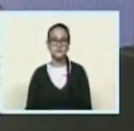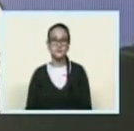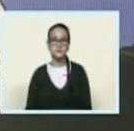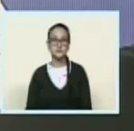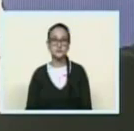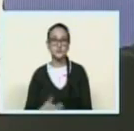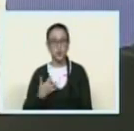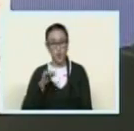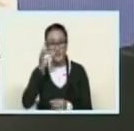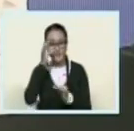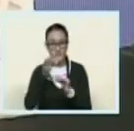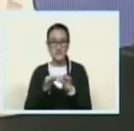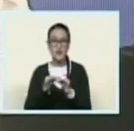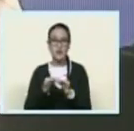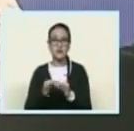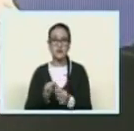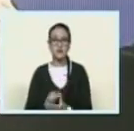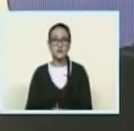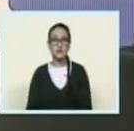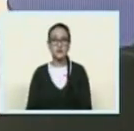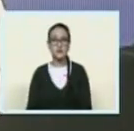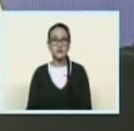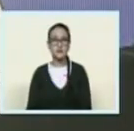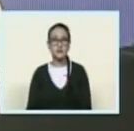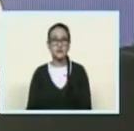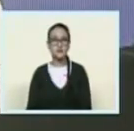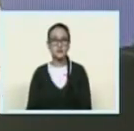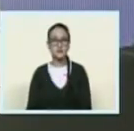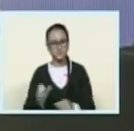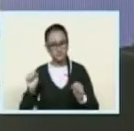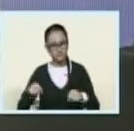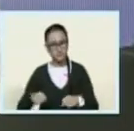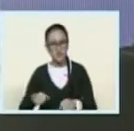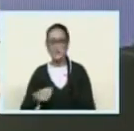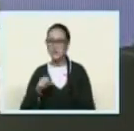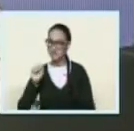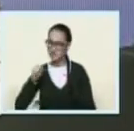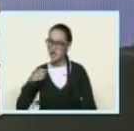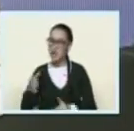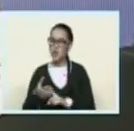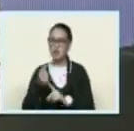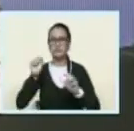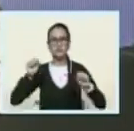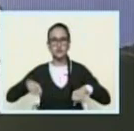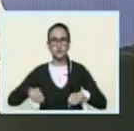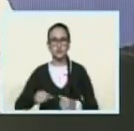Tengo una gran fe, una gran certeza que lo vamos a lograr.